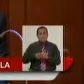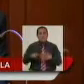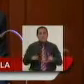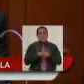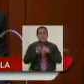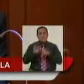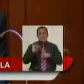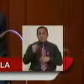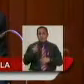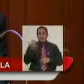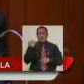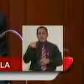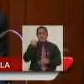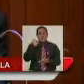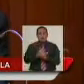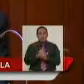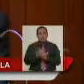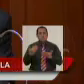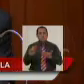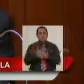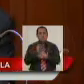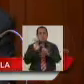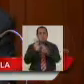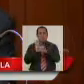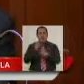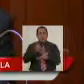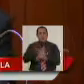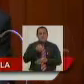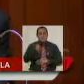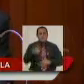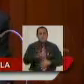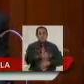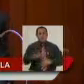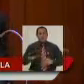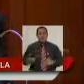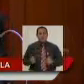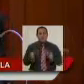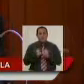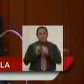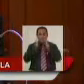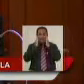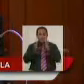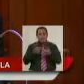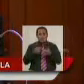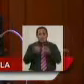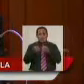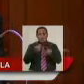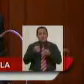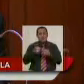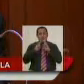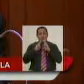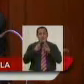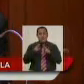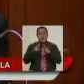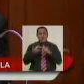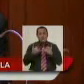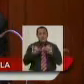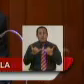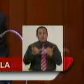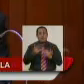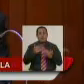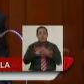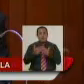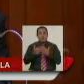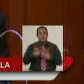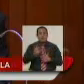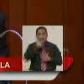la reciente aprobación de una nueva ley de contrataciones del Estado con un enfoque de gestión por resultados, son una clara señal